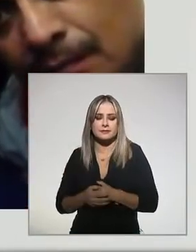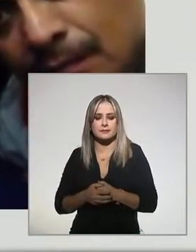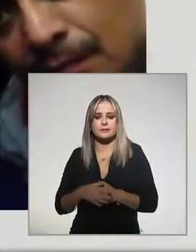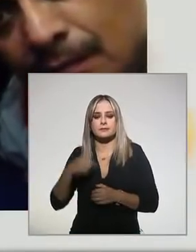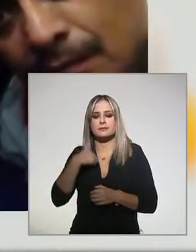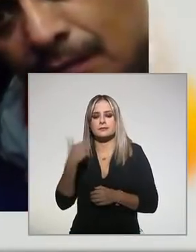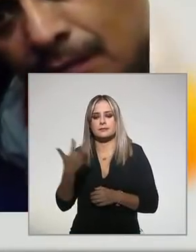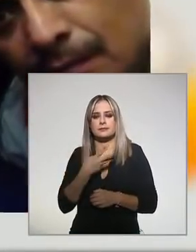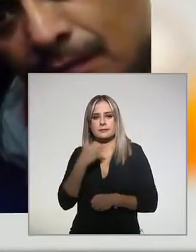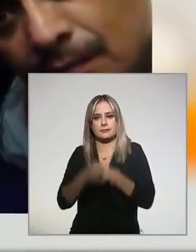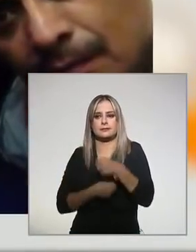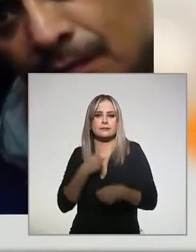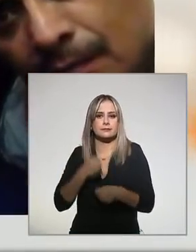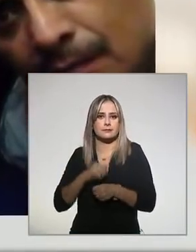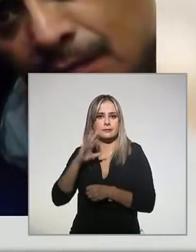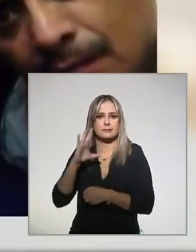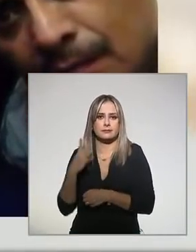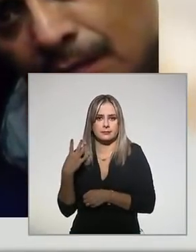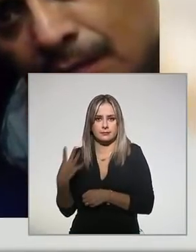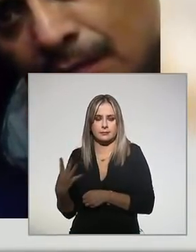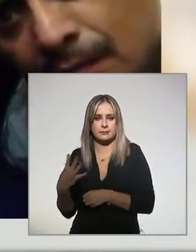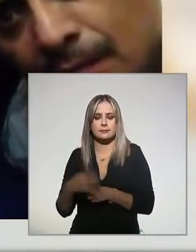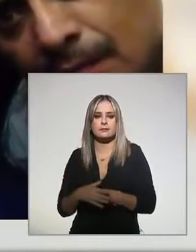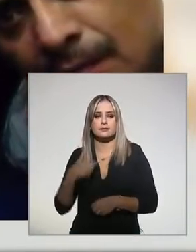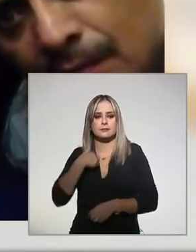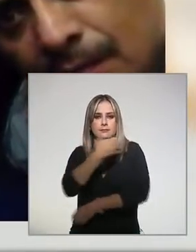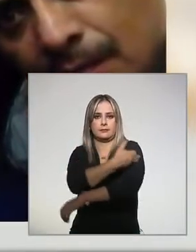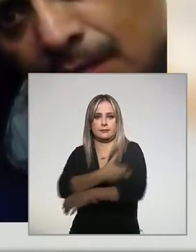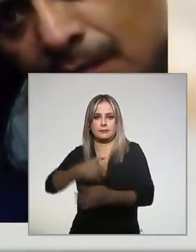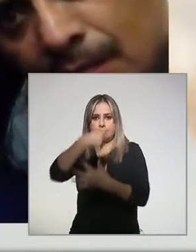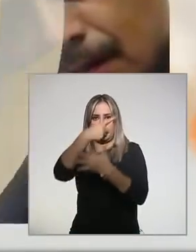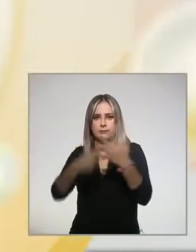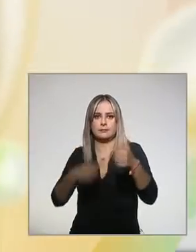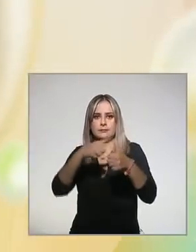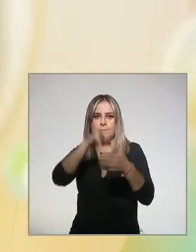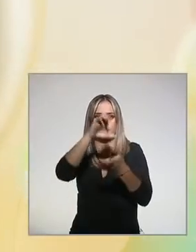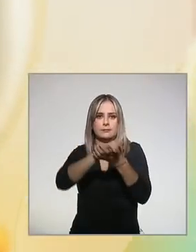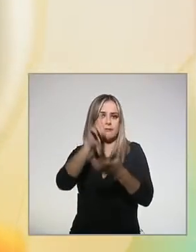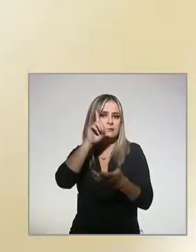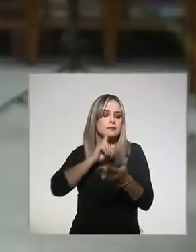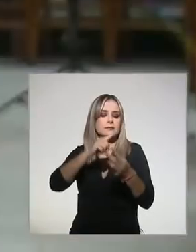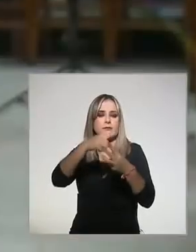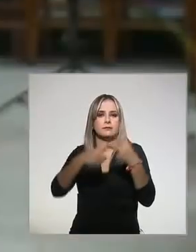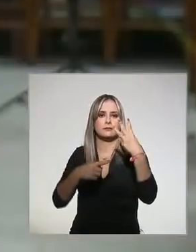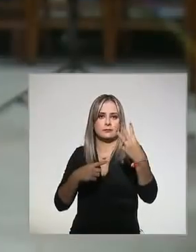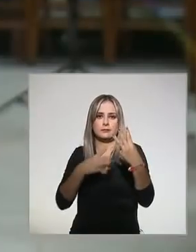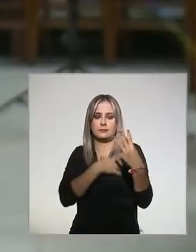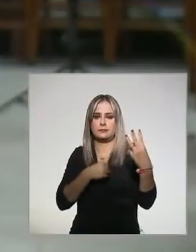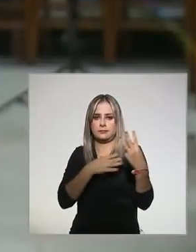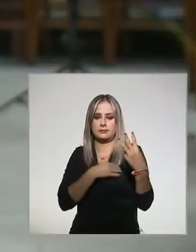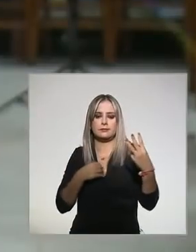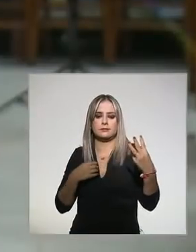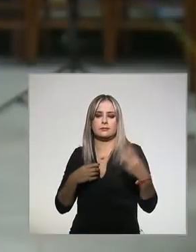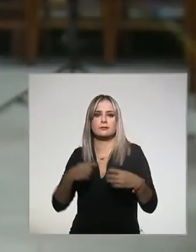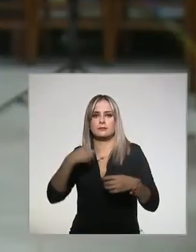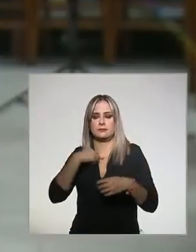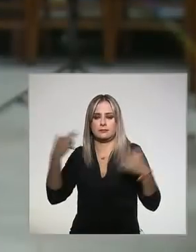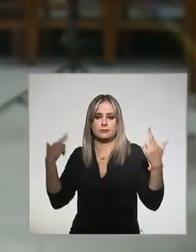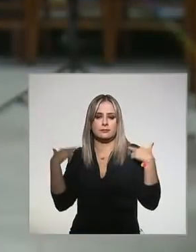Tengo 54 años. Mi familia está conformada por mi esposa y 3 hijos. Bien, yo soy profesor